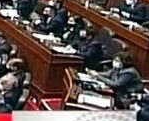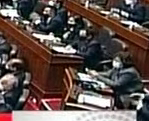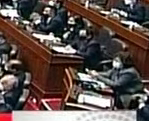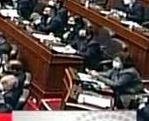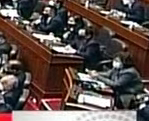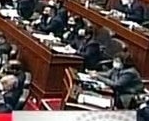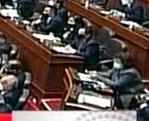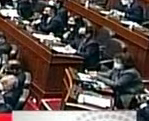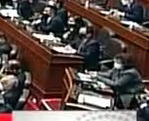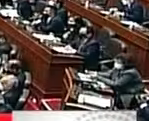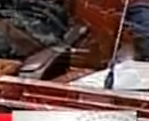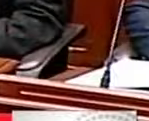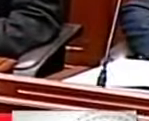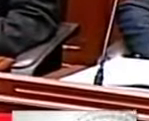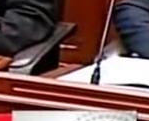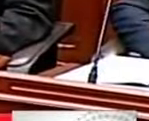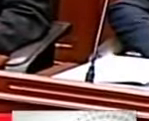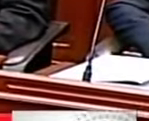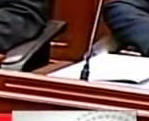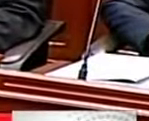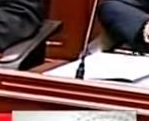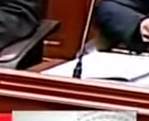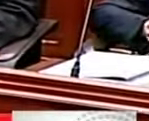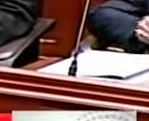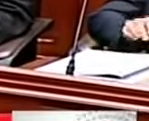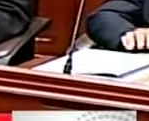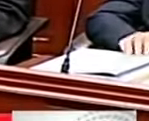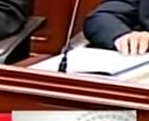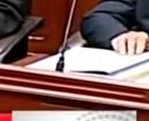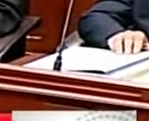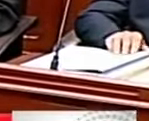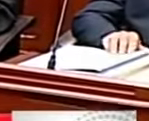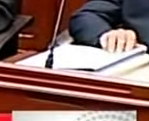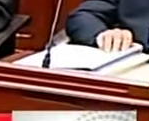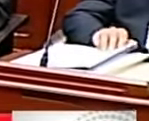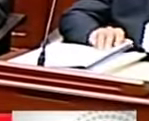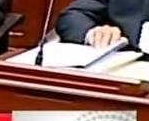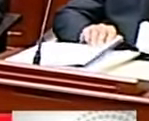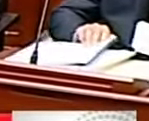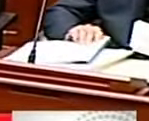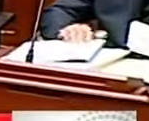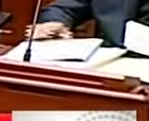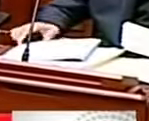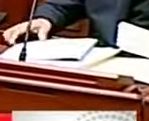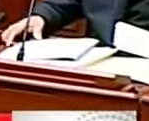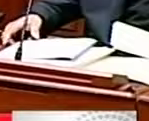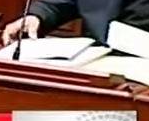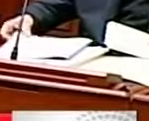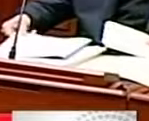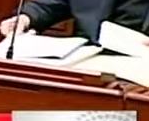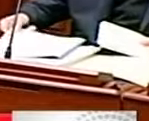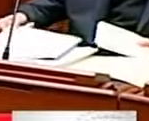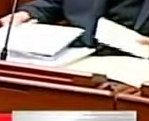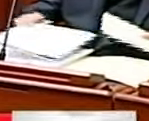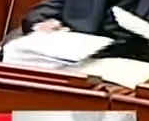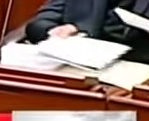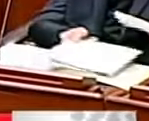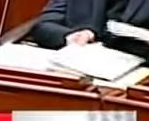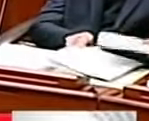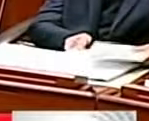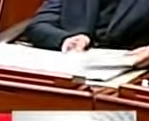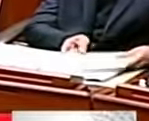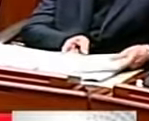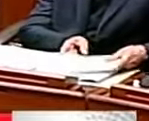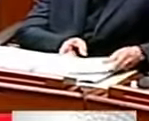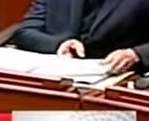República convoca a legislatura extraordinaria. Reglamento del Congreso de la República, artículo 55, reglas de debate.